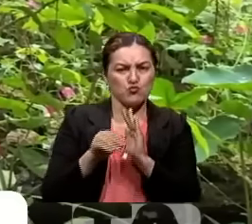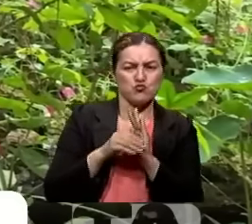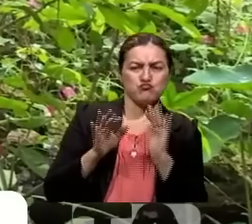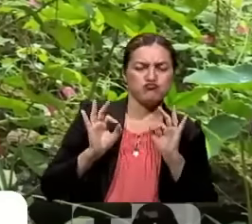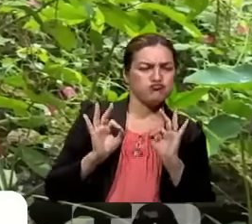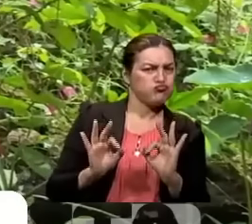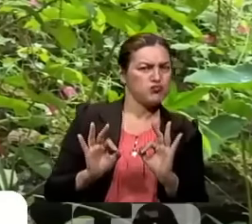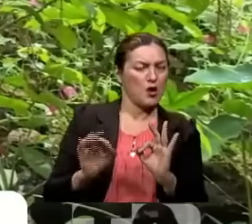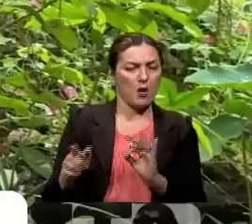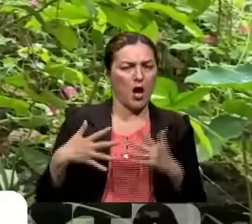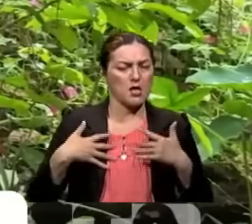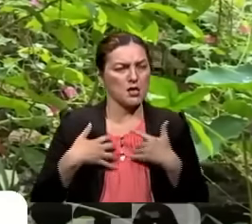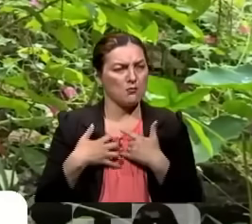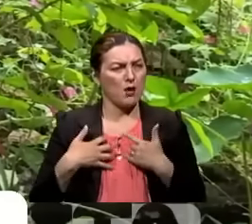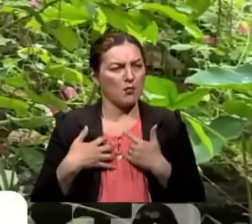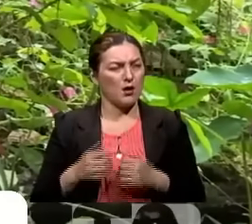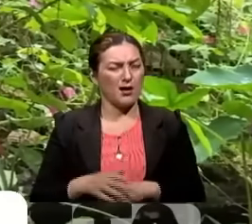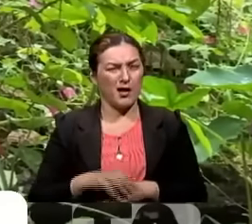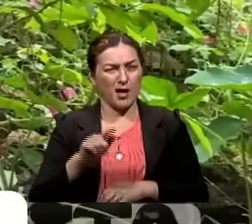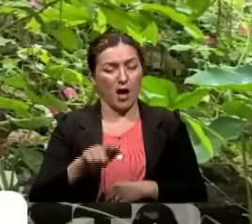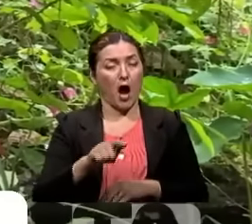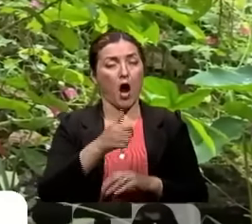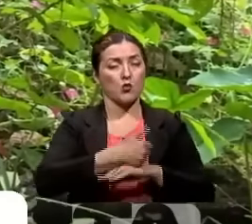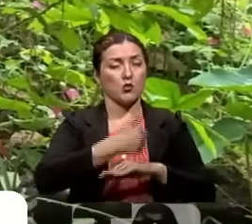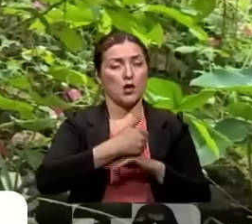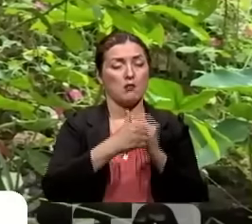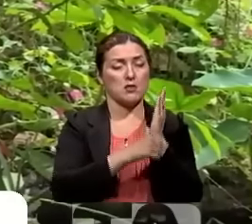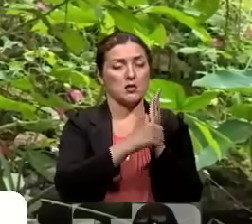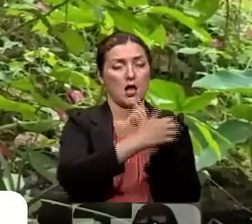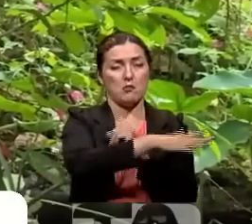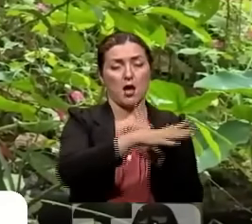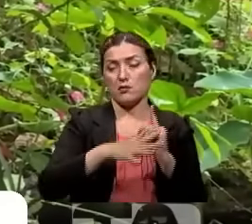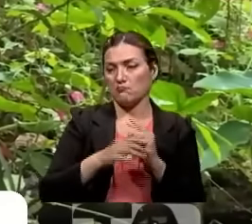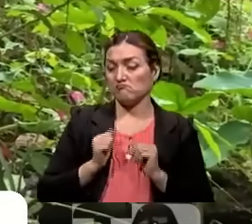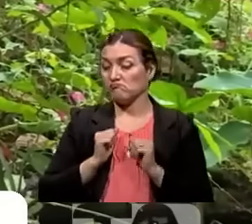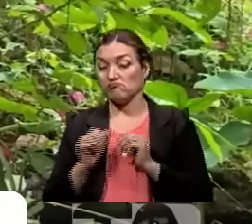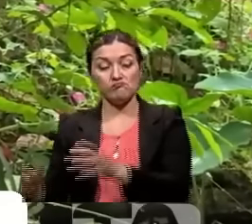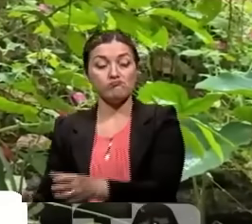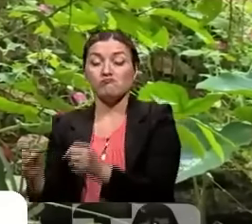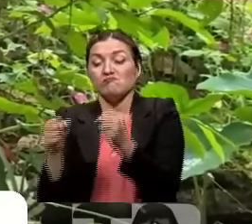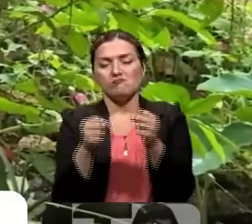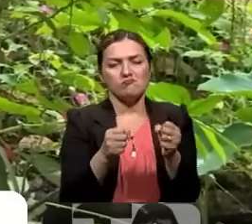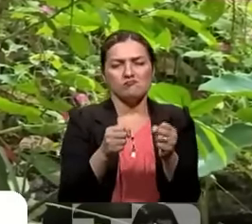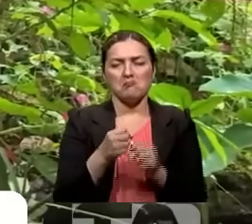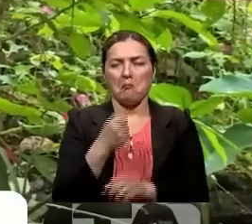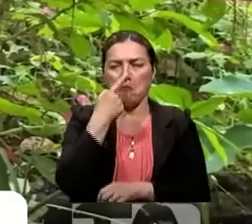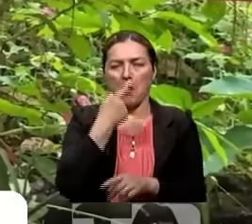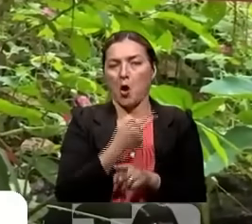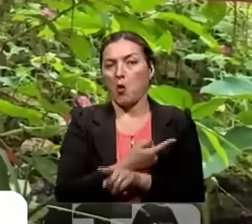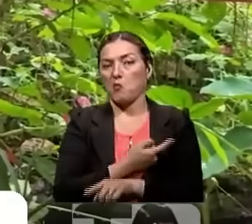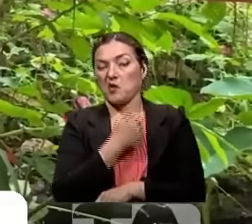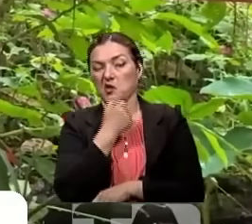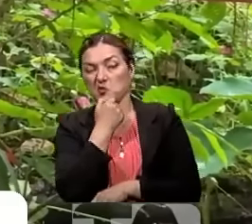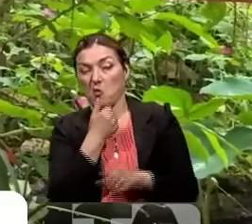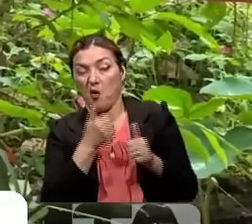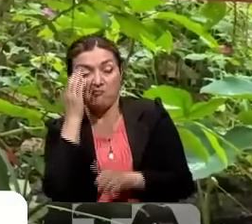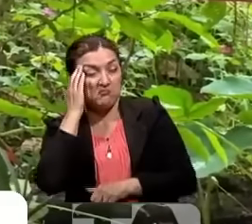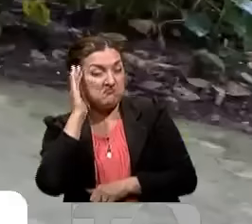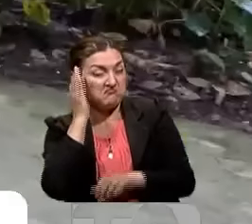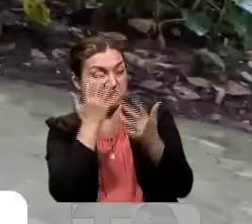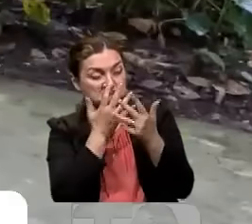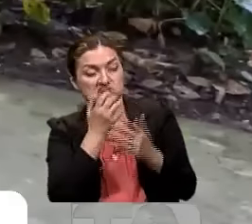Realmente no estamos de acuerdo que por algún tipo de intereses que no está claro todavía, se pretendan llevar a